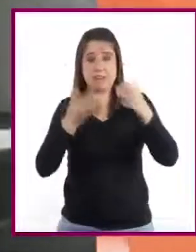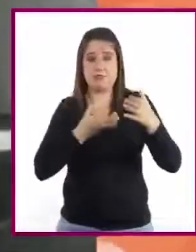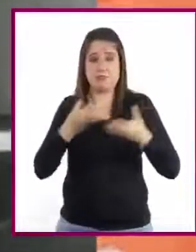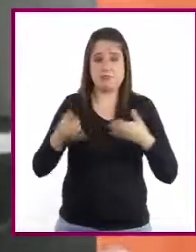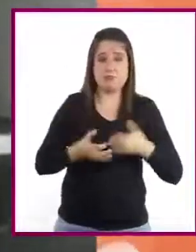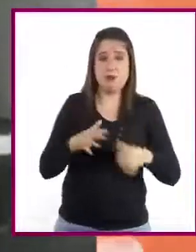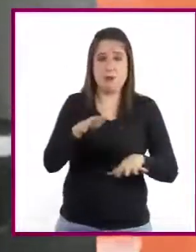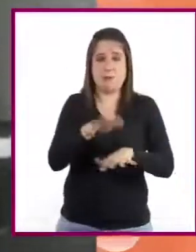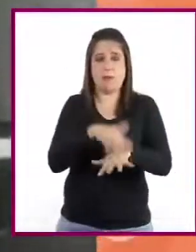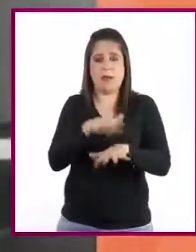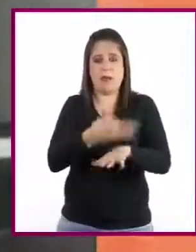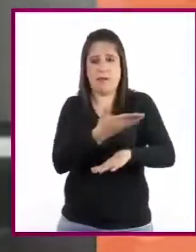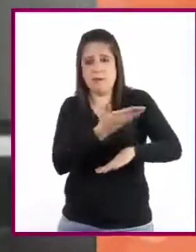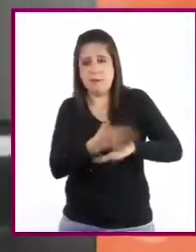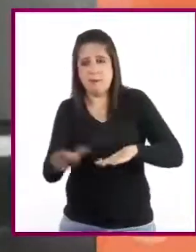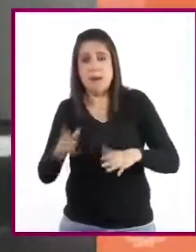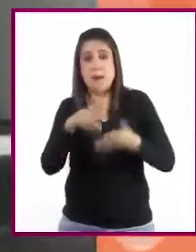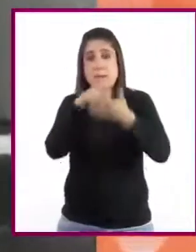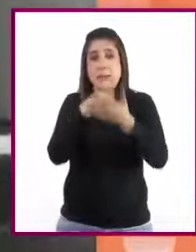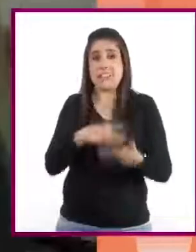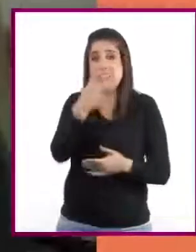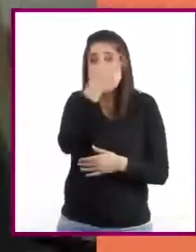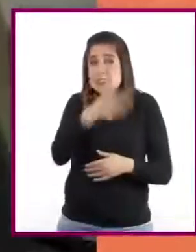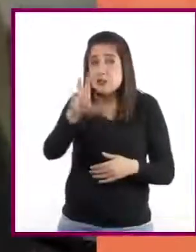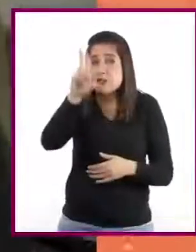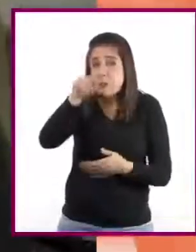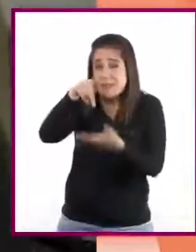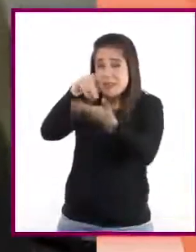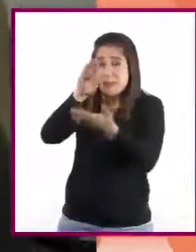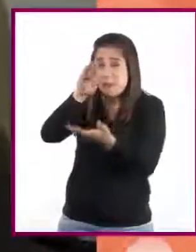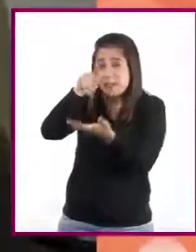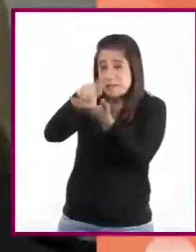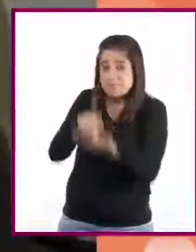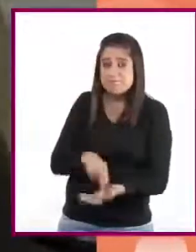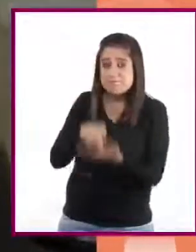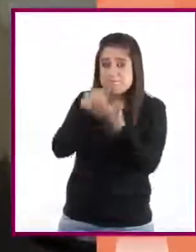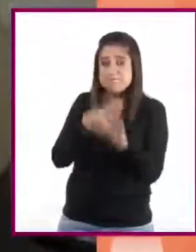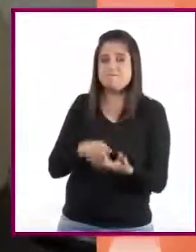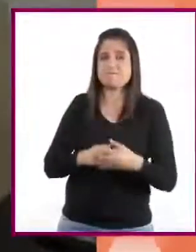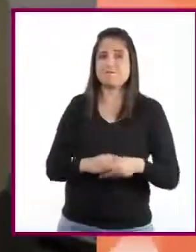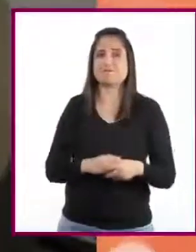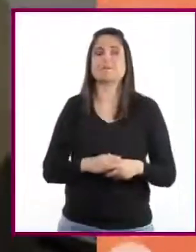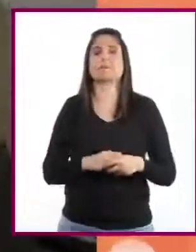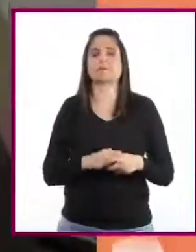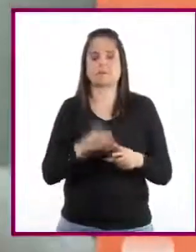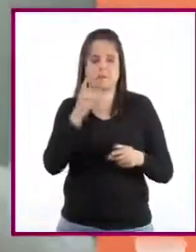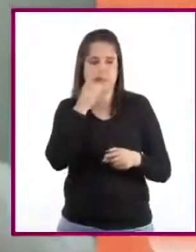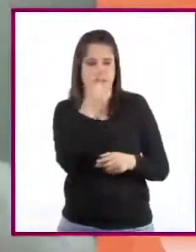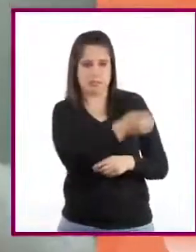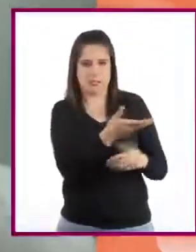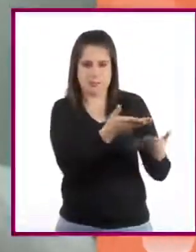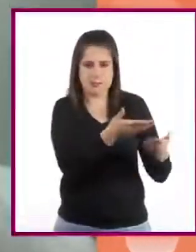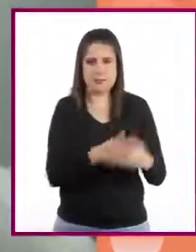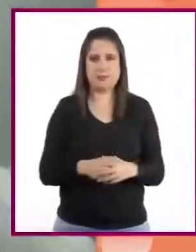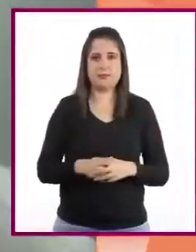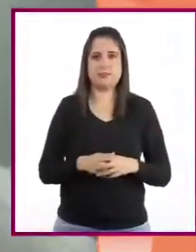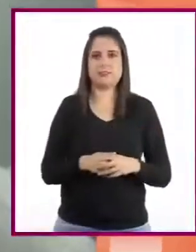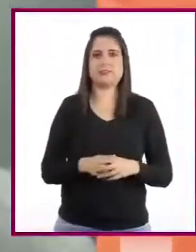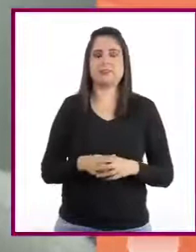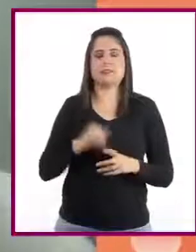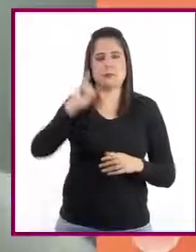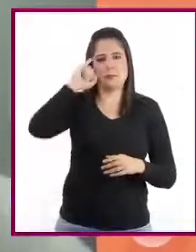patas blancas y pesa 390 kilos. Dígase. Caco te